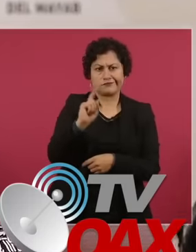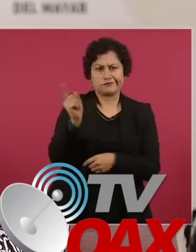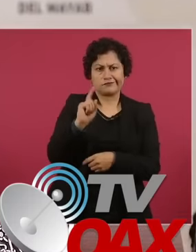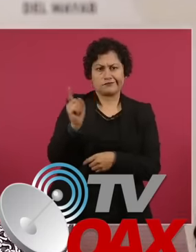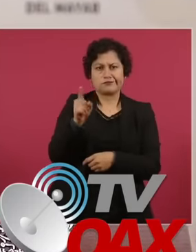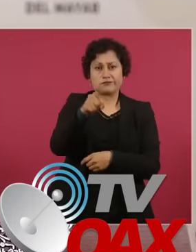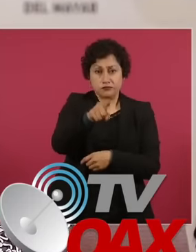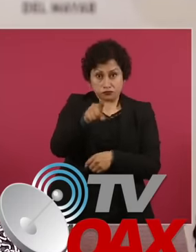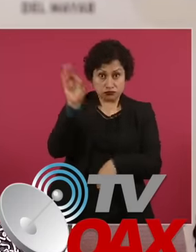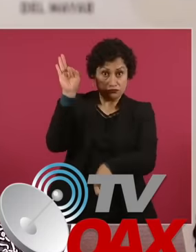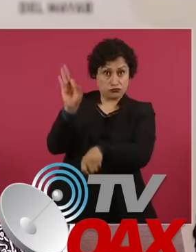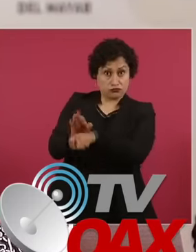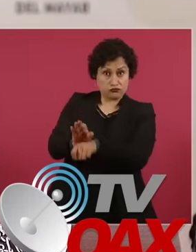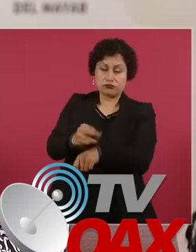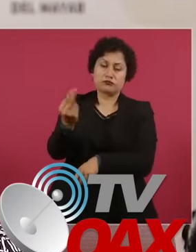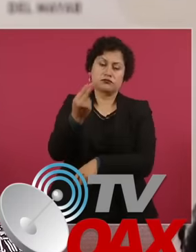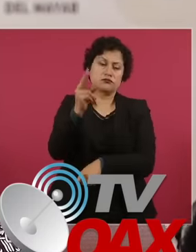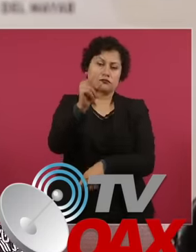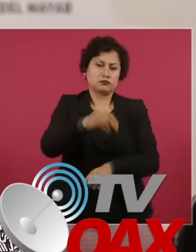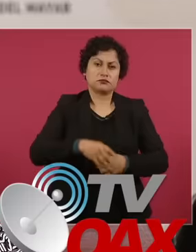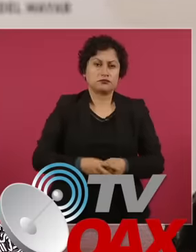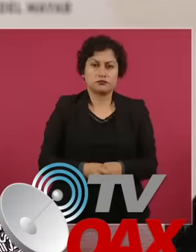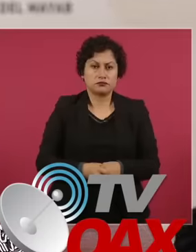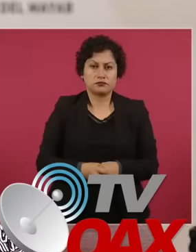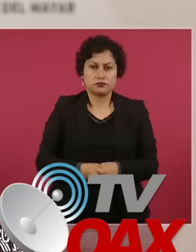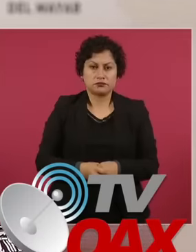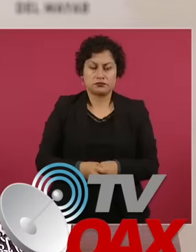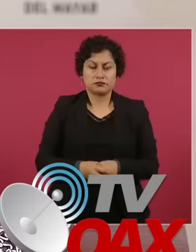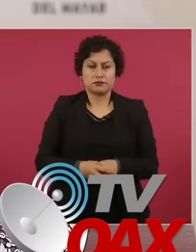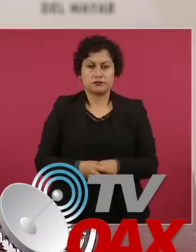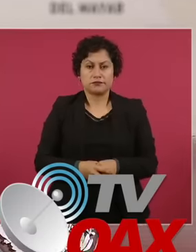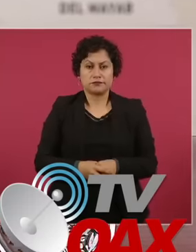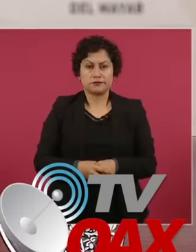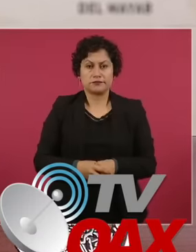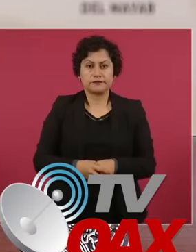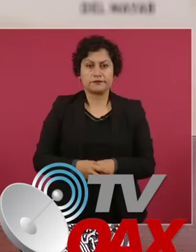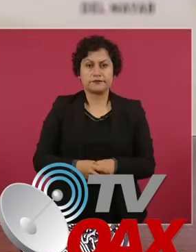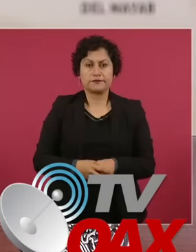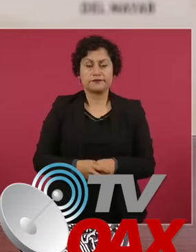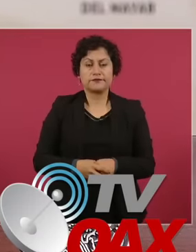tutela y menos, ¿sí?, de